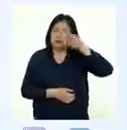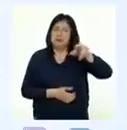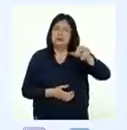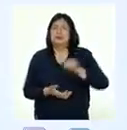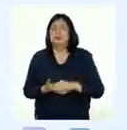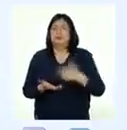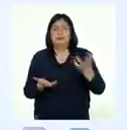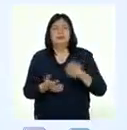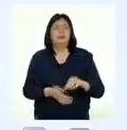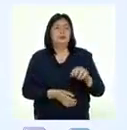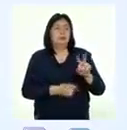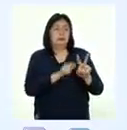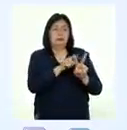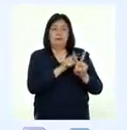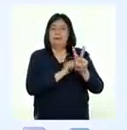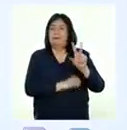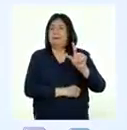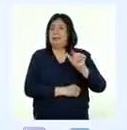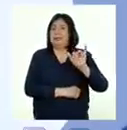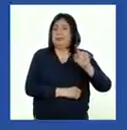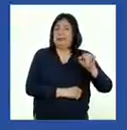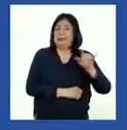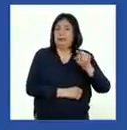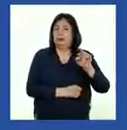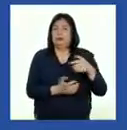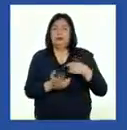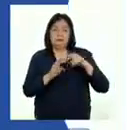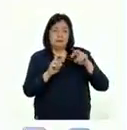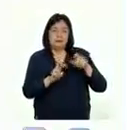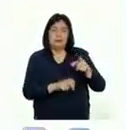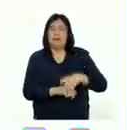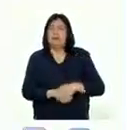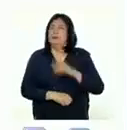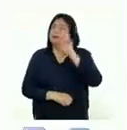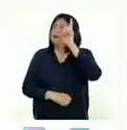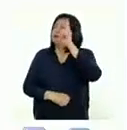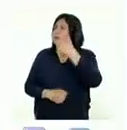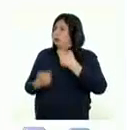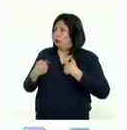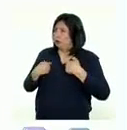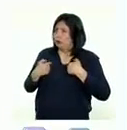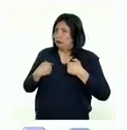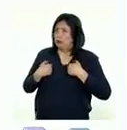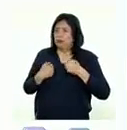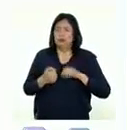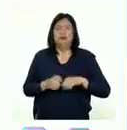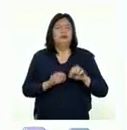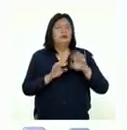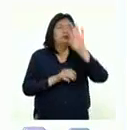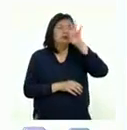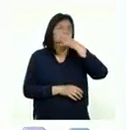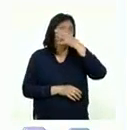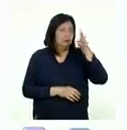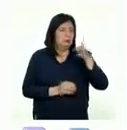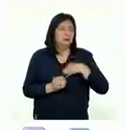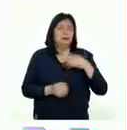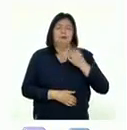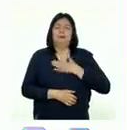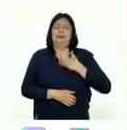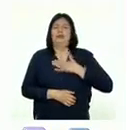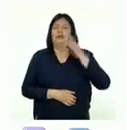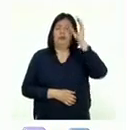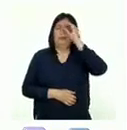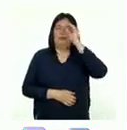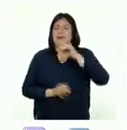Patti. Valeknova nos va a compartir lo que investigó. Profesora, yo estoy completando mi cuadro para dar mi